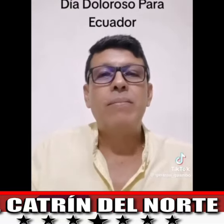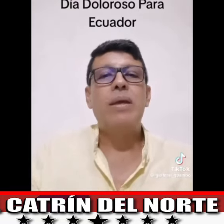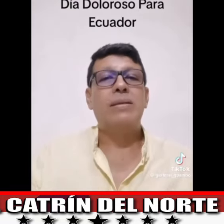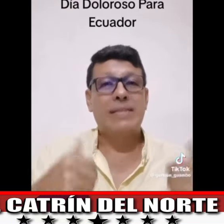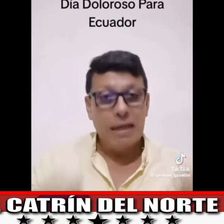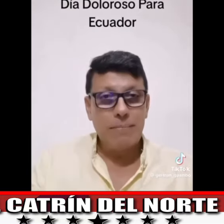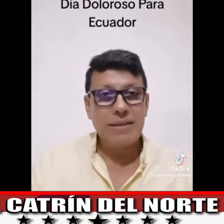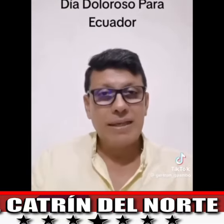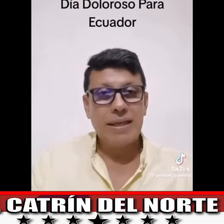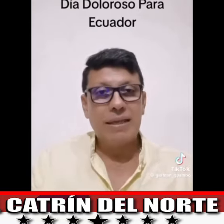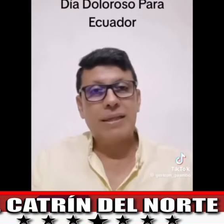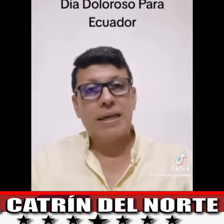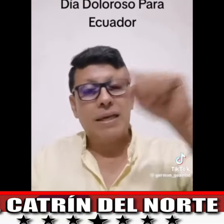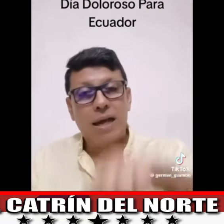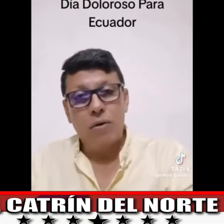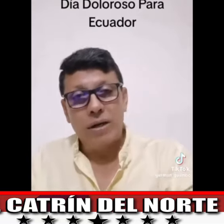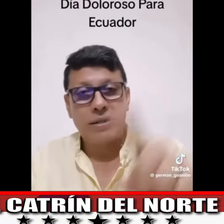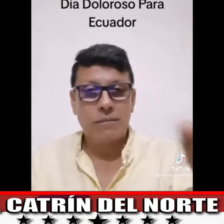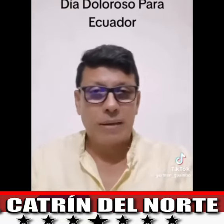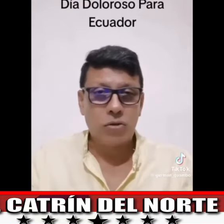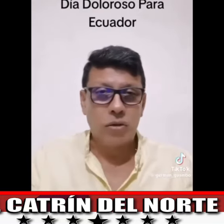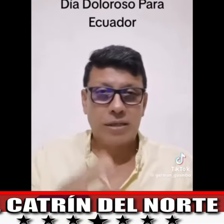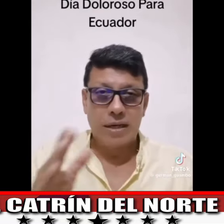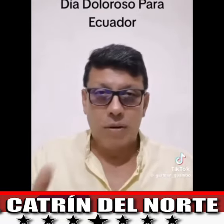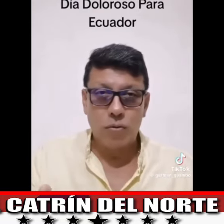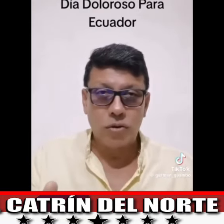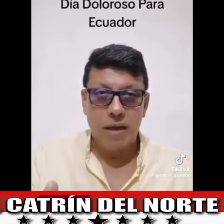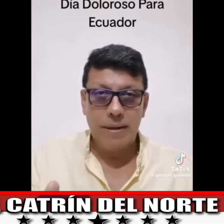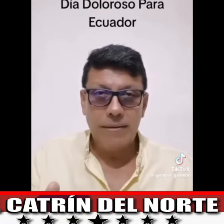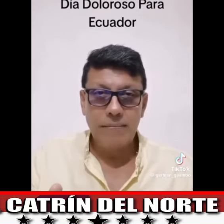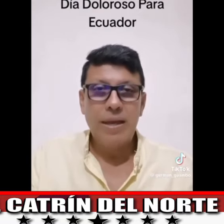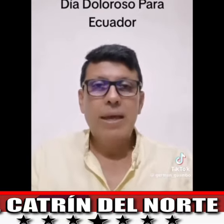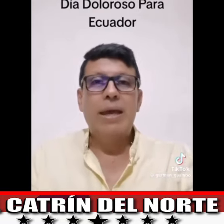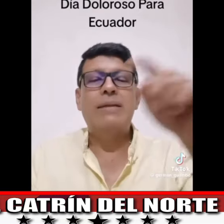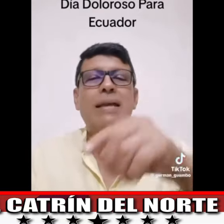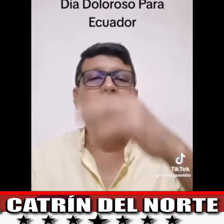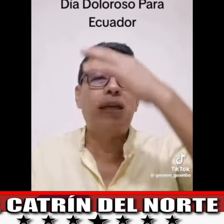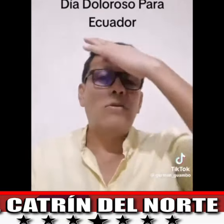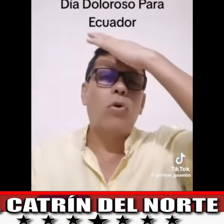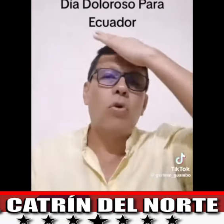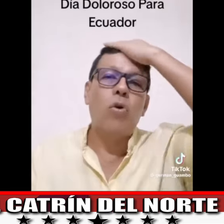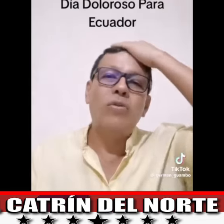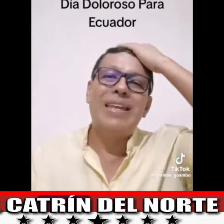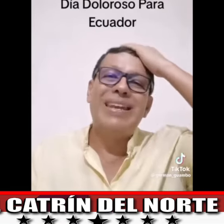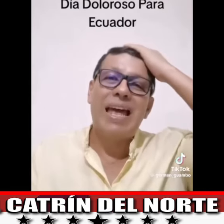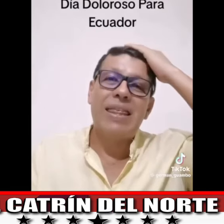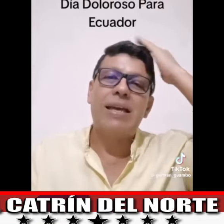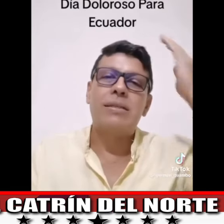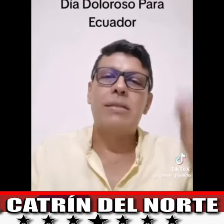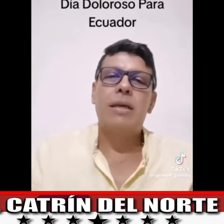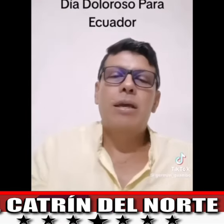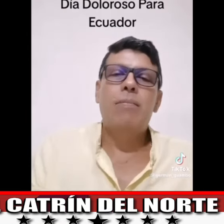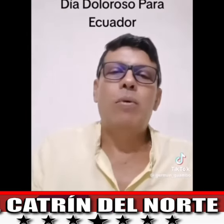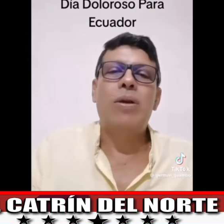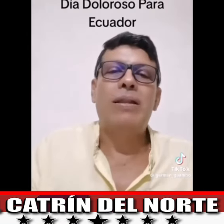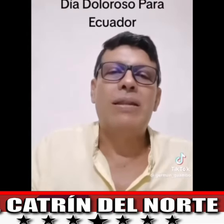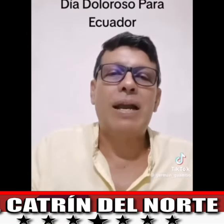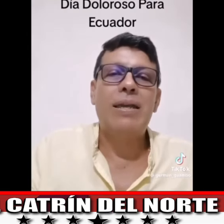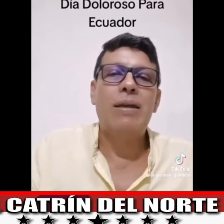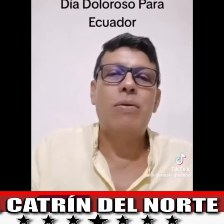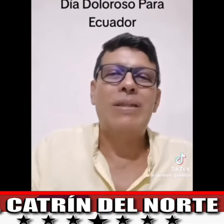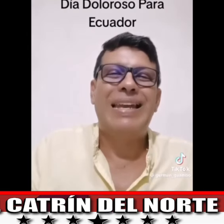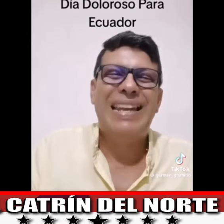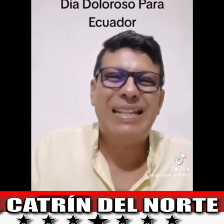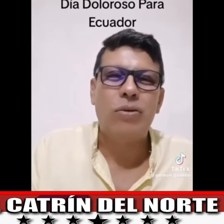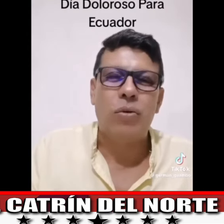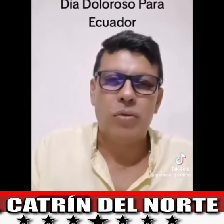libre ser presidente y ahora esas personas que lo acusaban están siendo condenadas por el